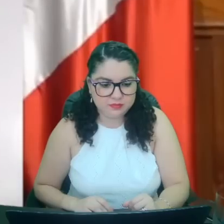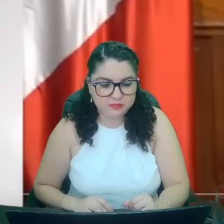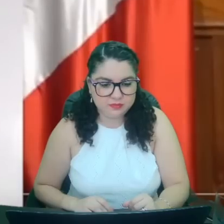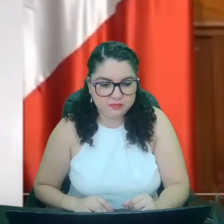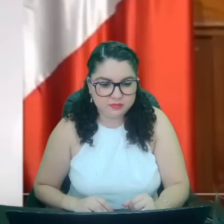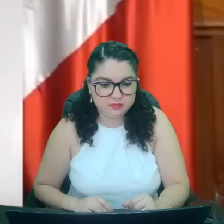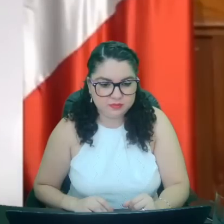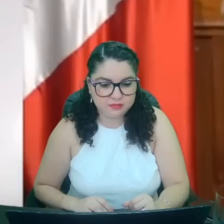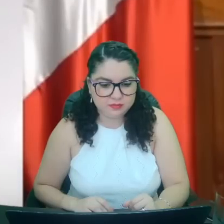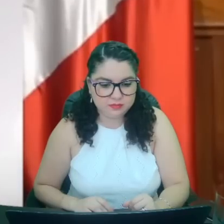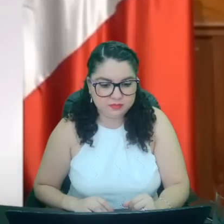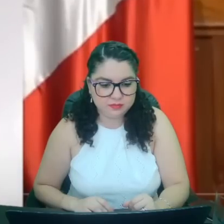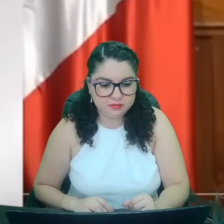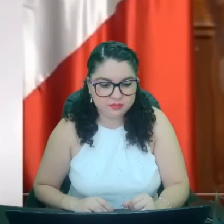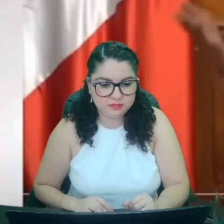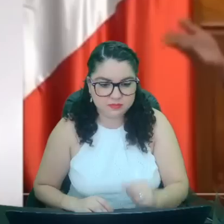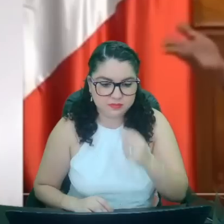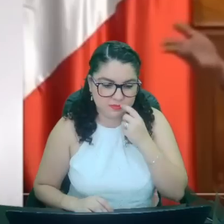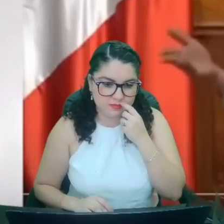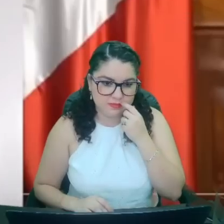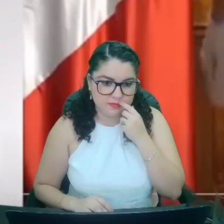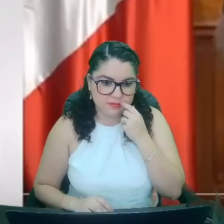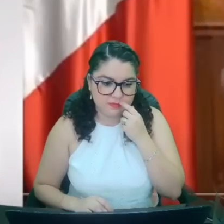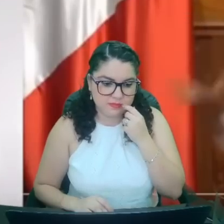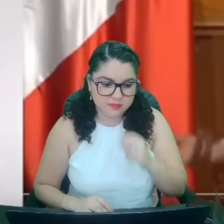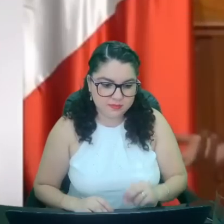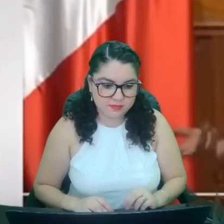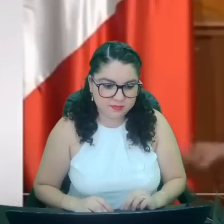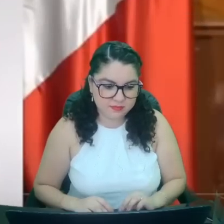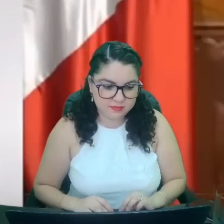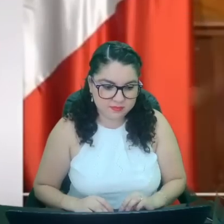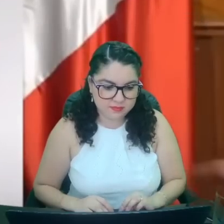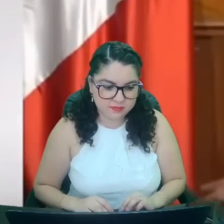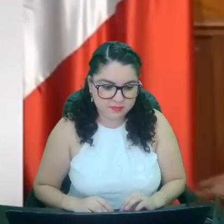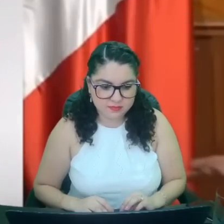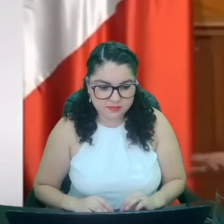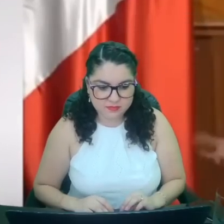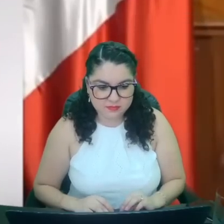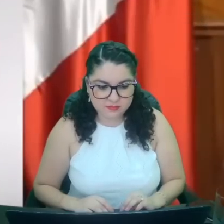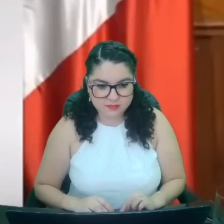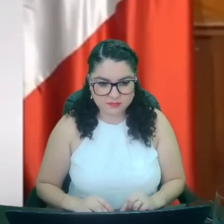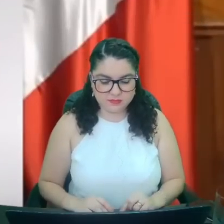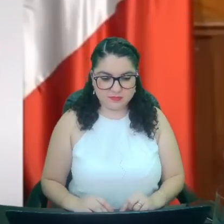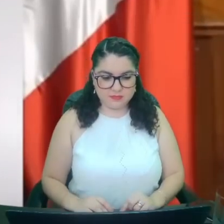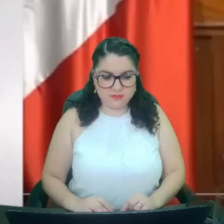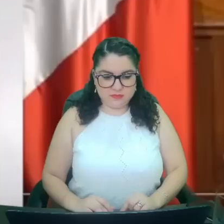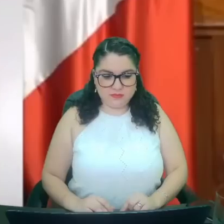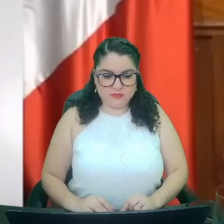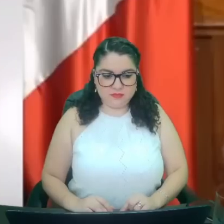seguro que si a ustedes le hubiera dado la entrevista, ustedes sí le preguntan. Dice, bueno, a ver, díganos, ¿se reunió o no se